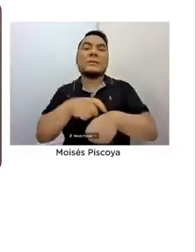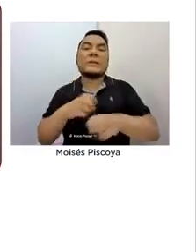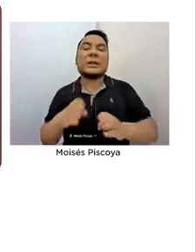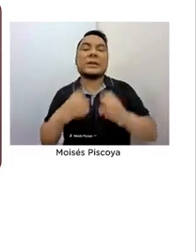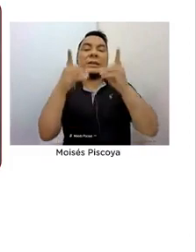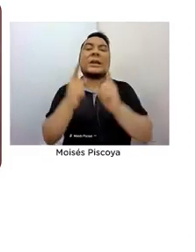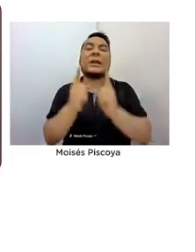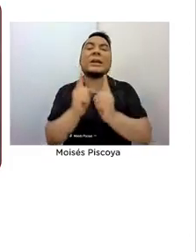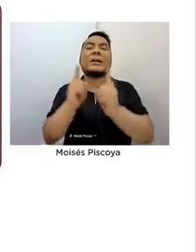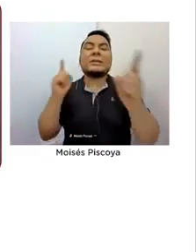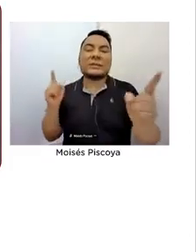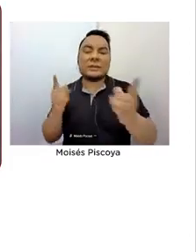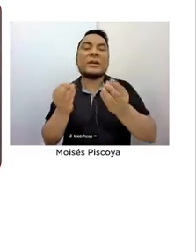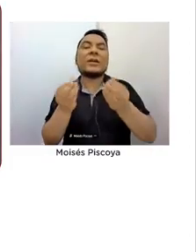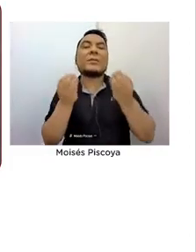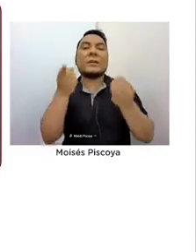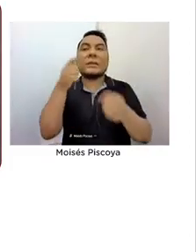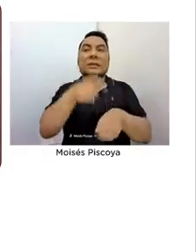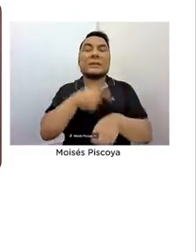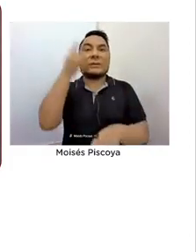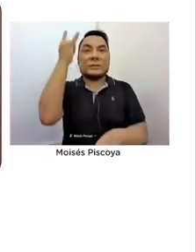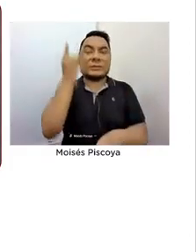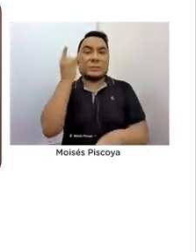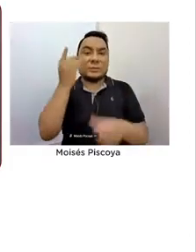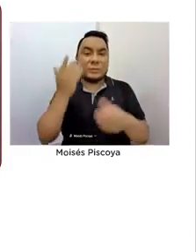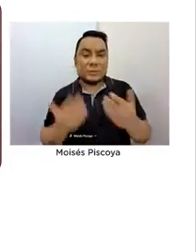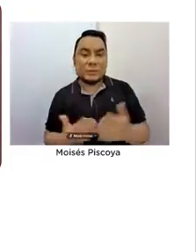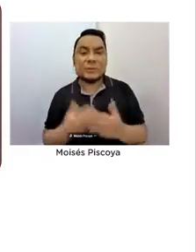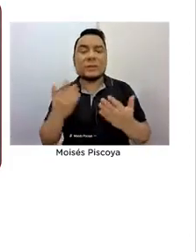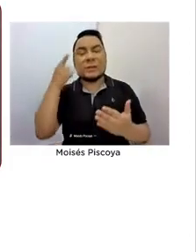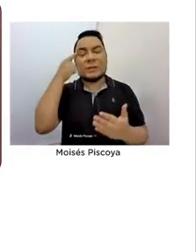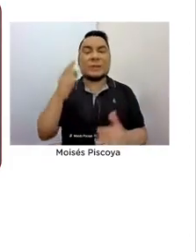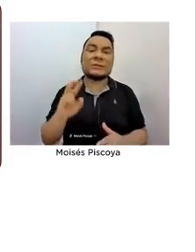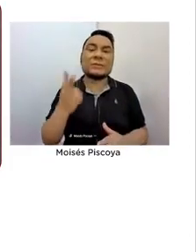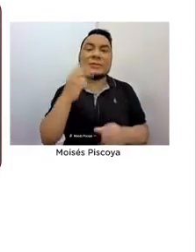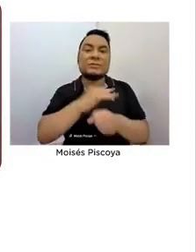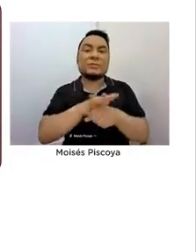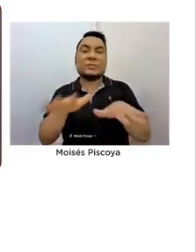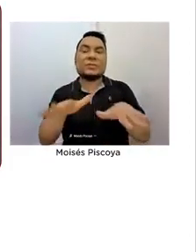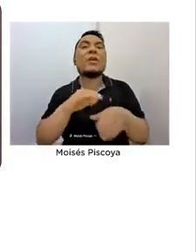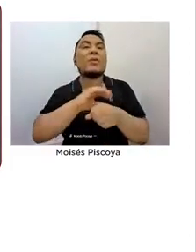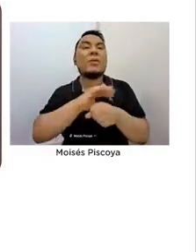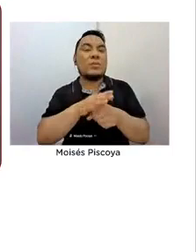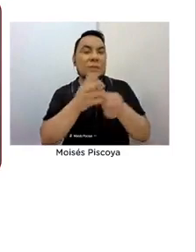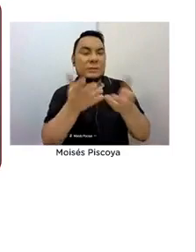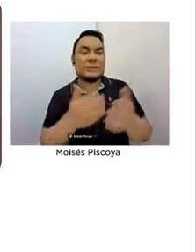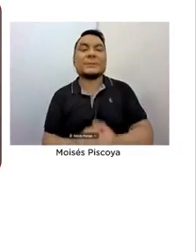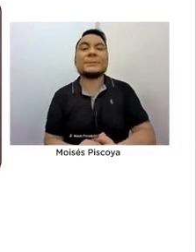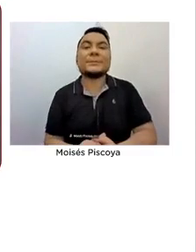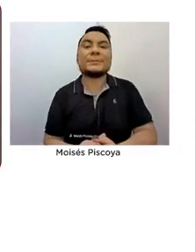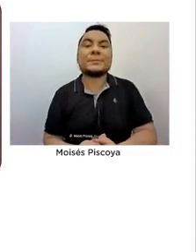a distancia debido a la emergencia sanitaria frente a la segunda ola del COVID-19.